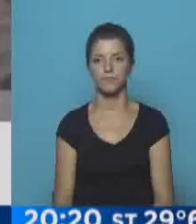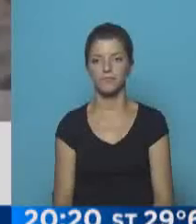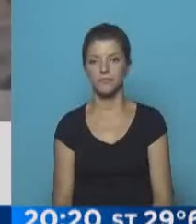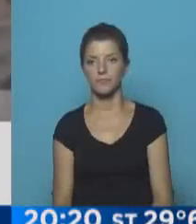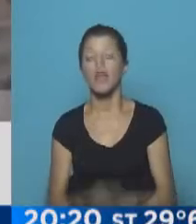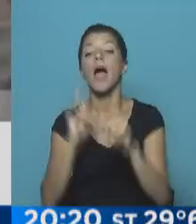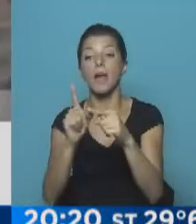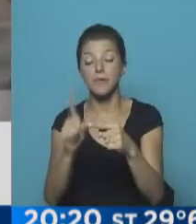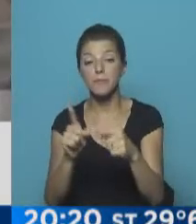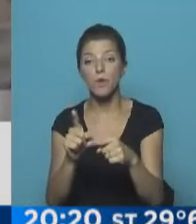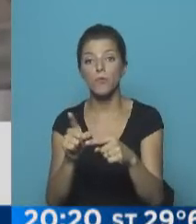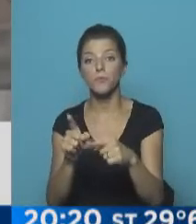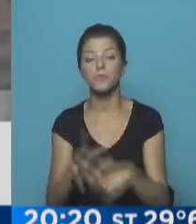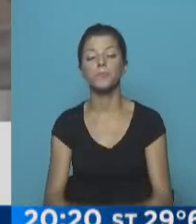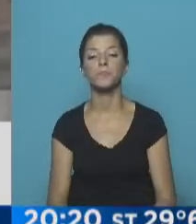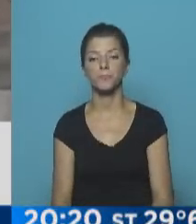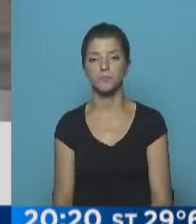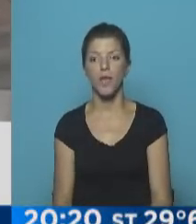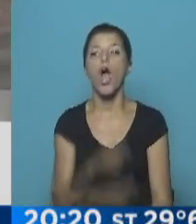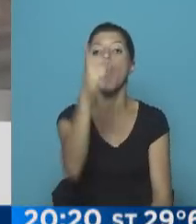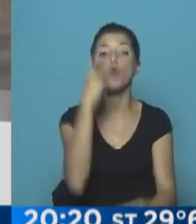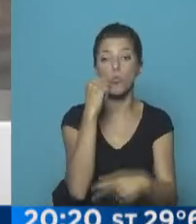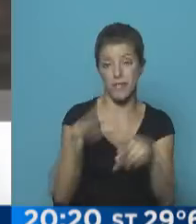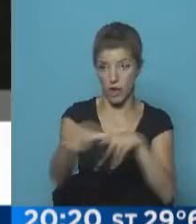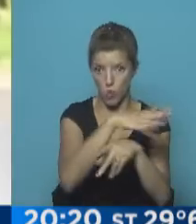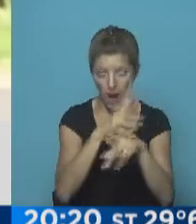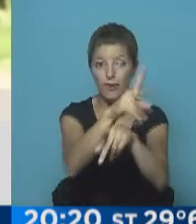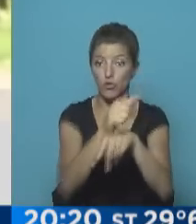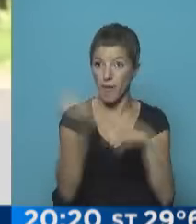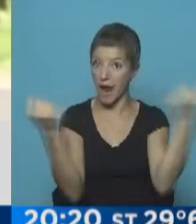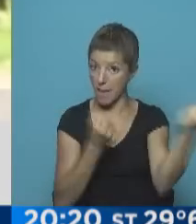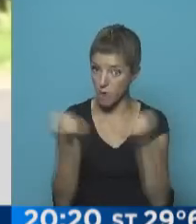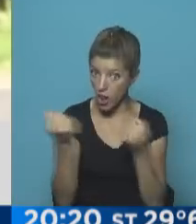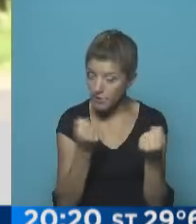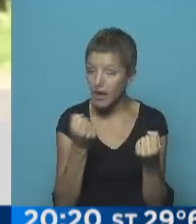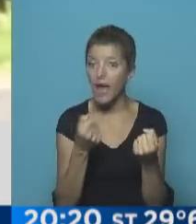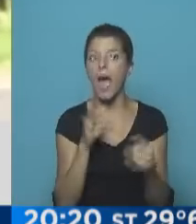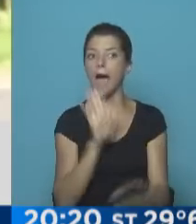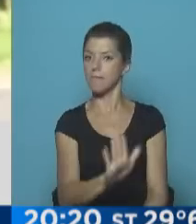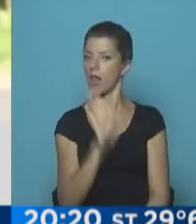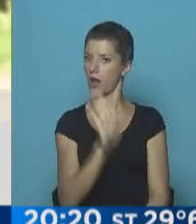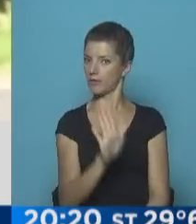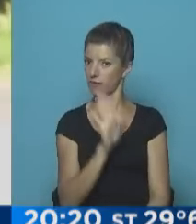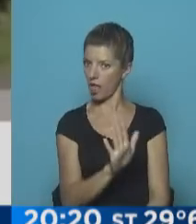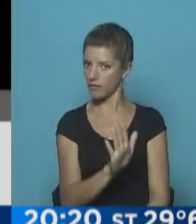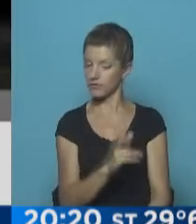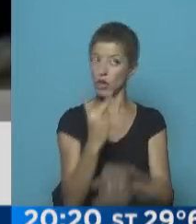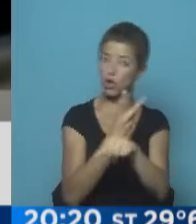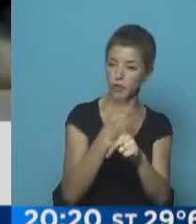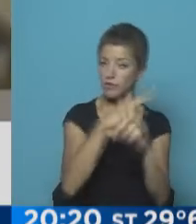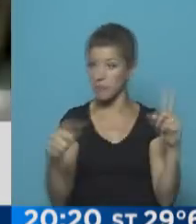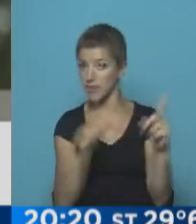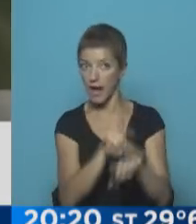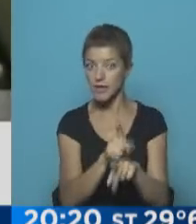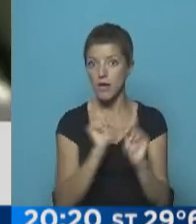abordan a un lugareño, le roban una camioneta, lo amenazan, lo tienen 2 horas y media y